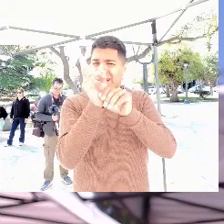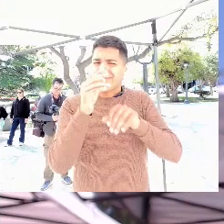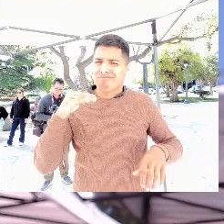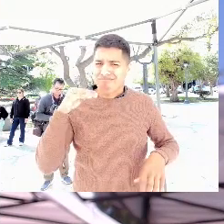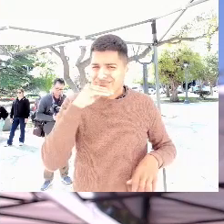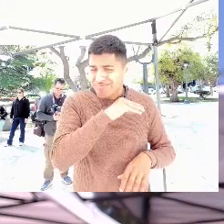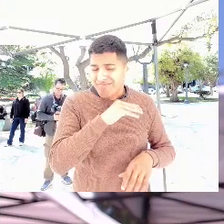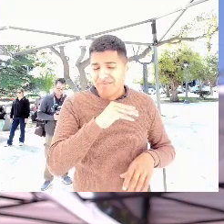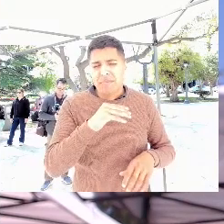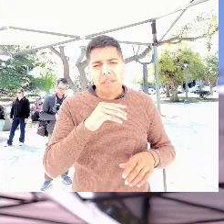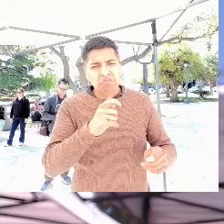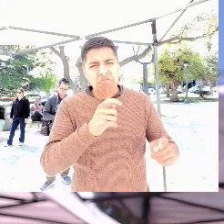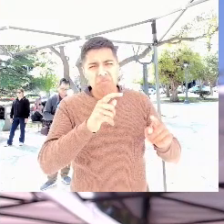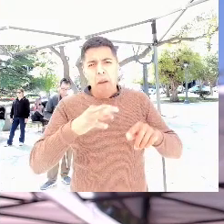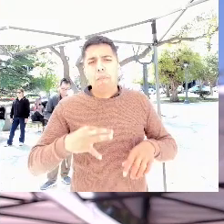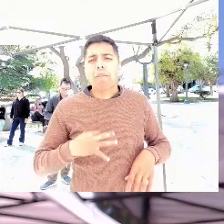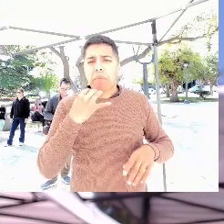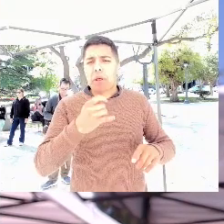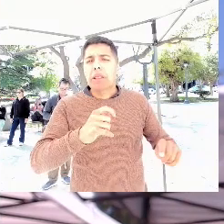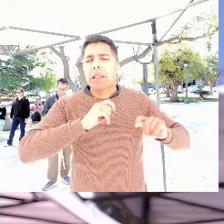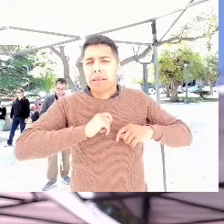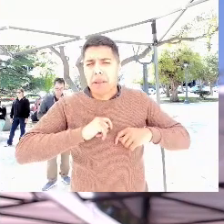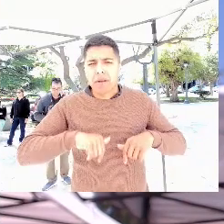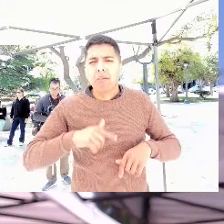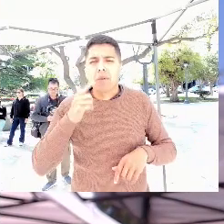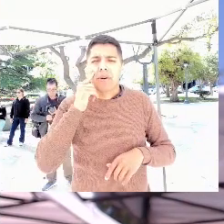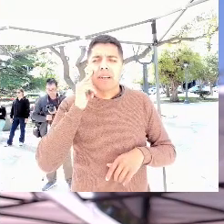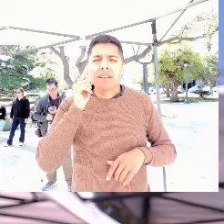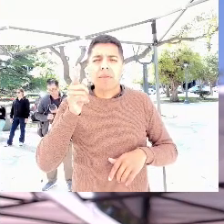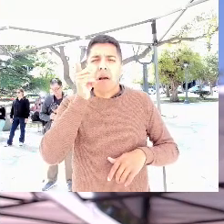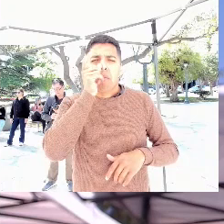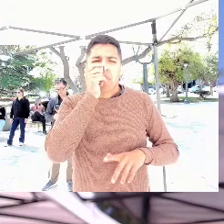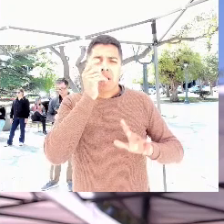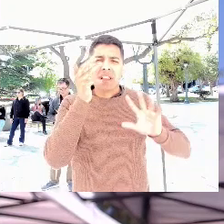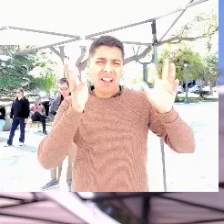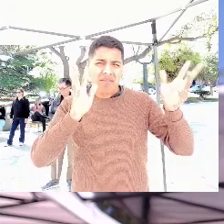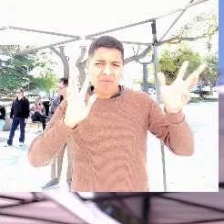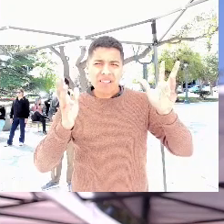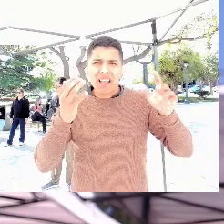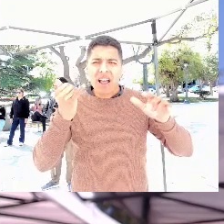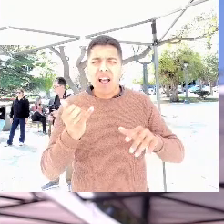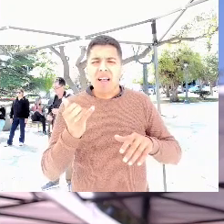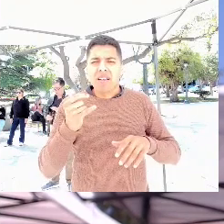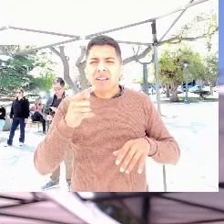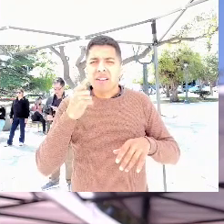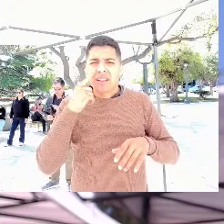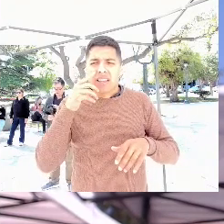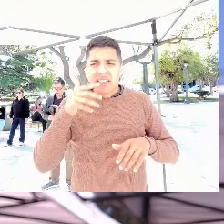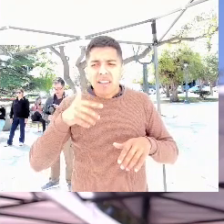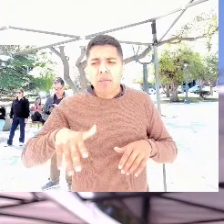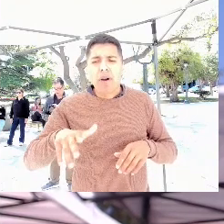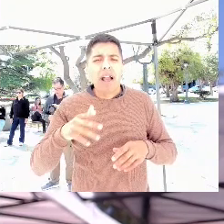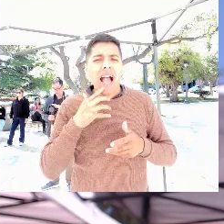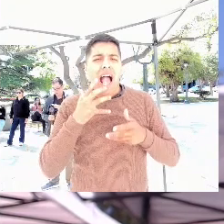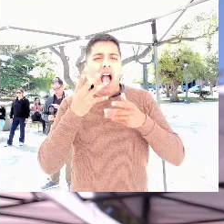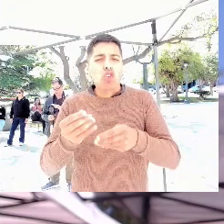en que esas políticas ambientales tienen, digamos, un impacto en lo social, ¿no?